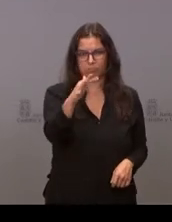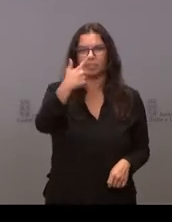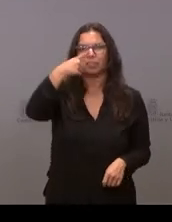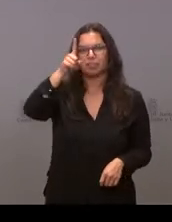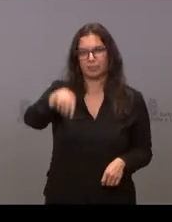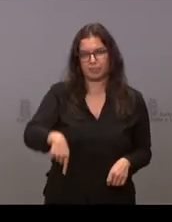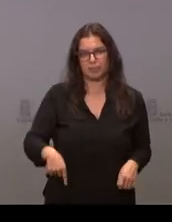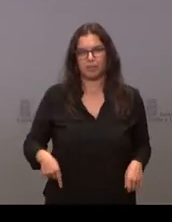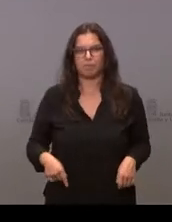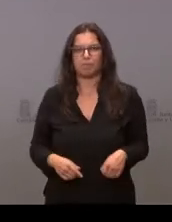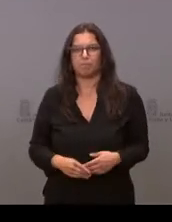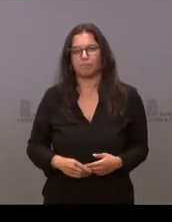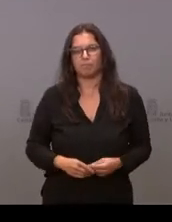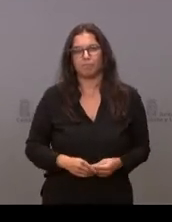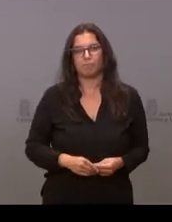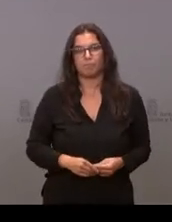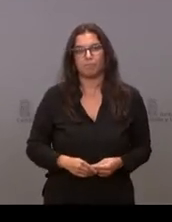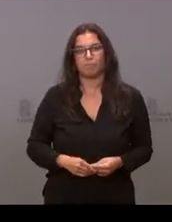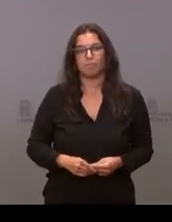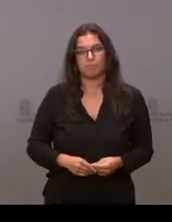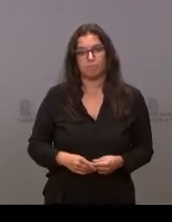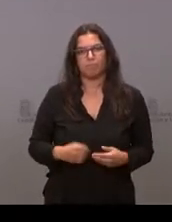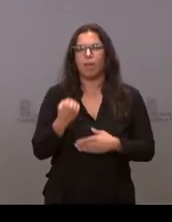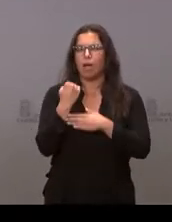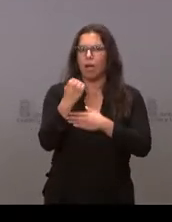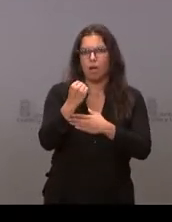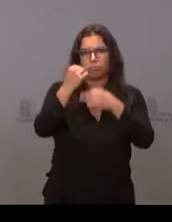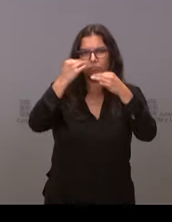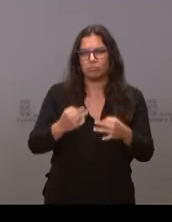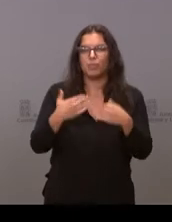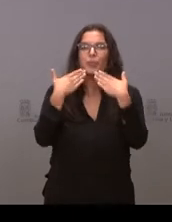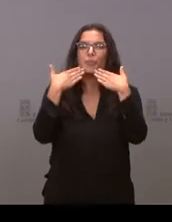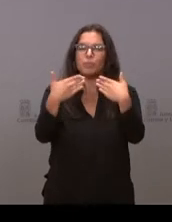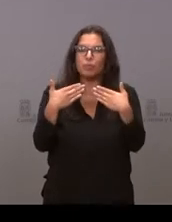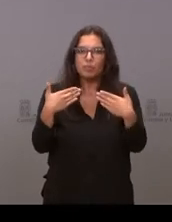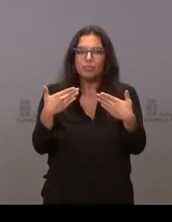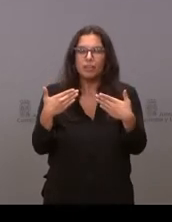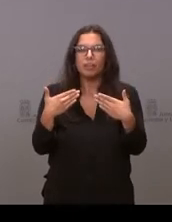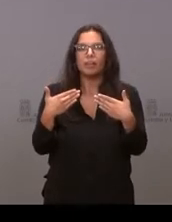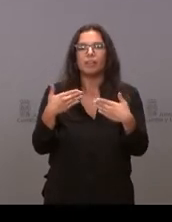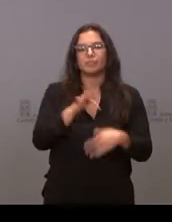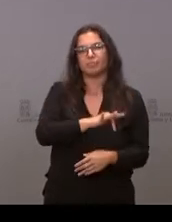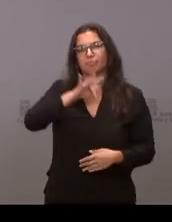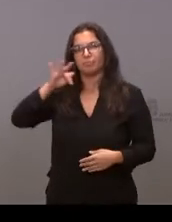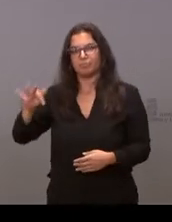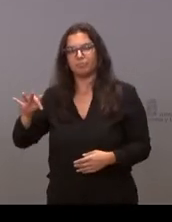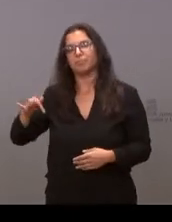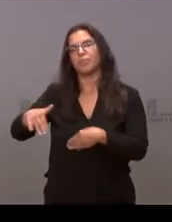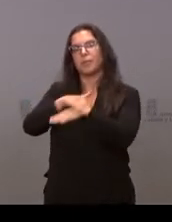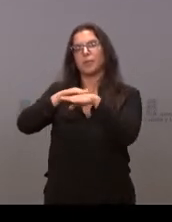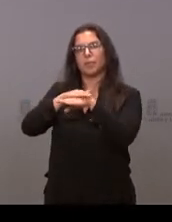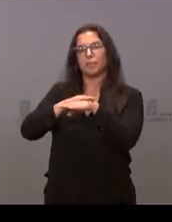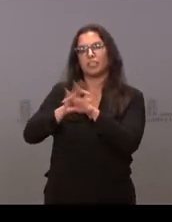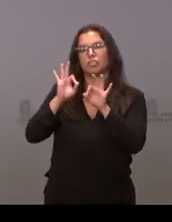y los años venideros. Estamos con vosotros. Muchísimas gracias y le cedo la palabra al ministro